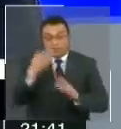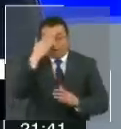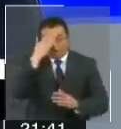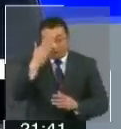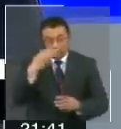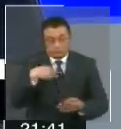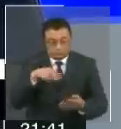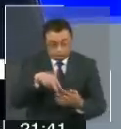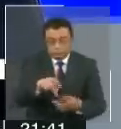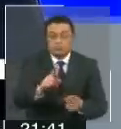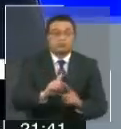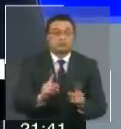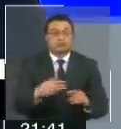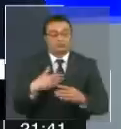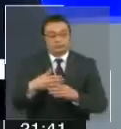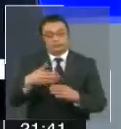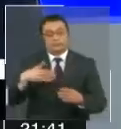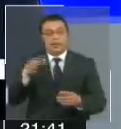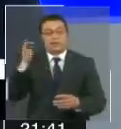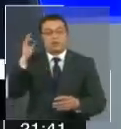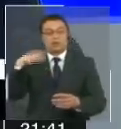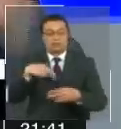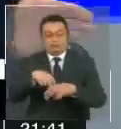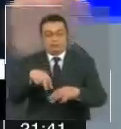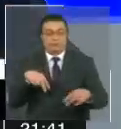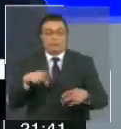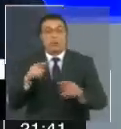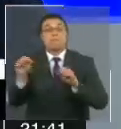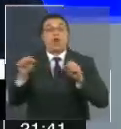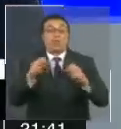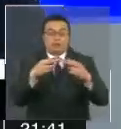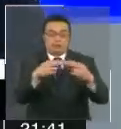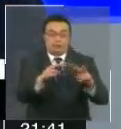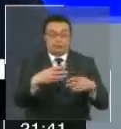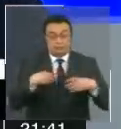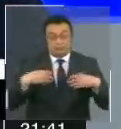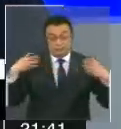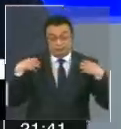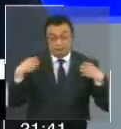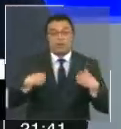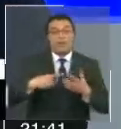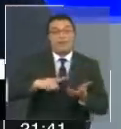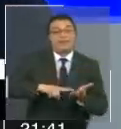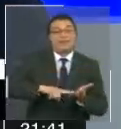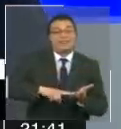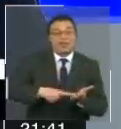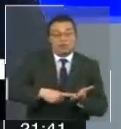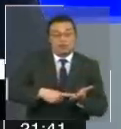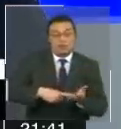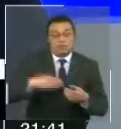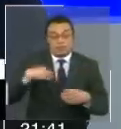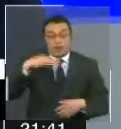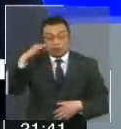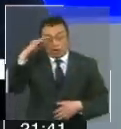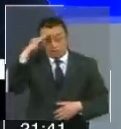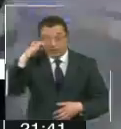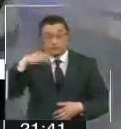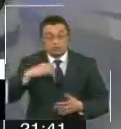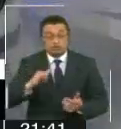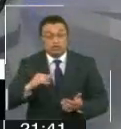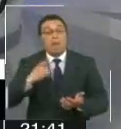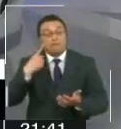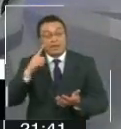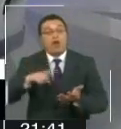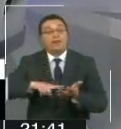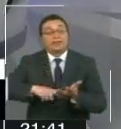digamos, para este tipo de reuniones, deliberaciones, que son políticas. Mi cargo es un cargo técnico, si bien es de confianza, es un cargo técnico, y